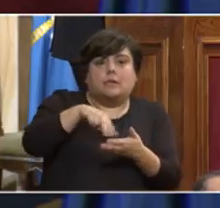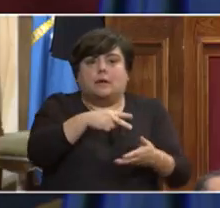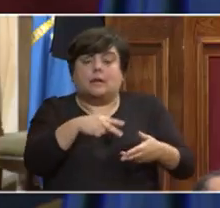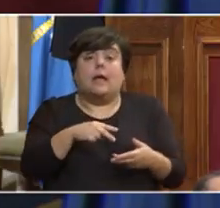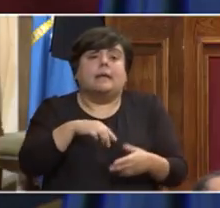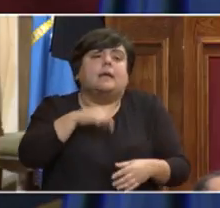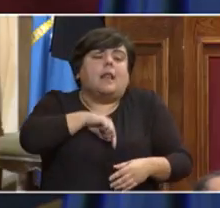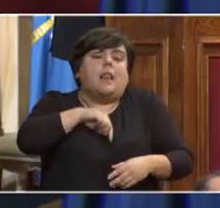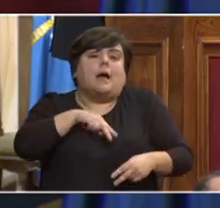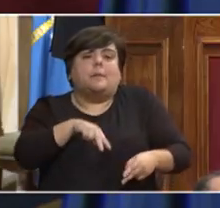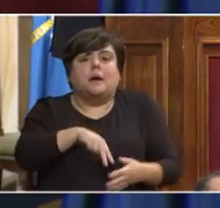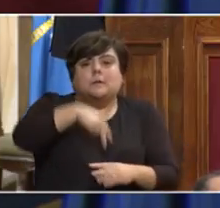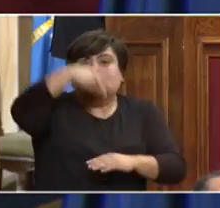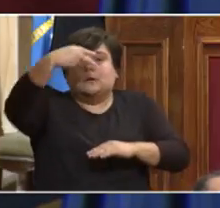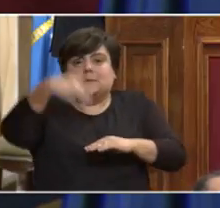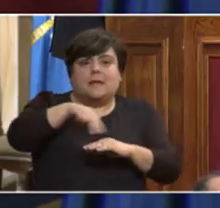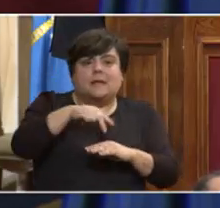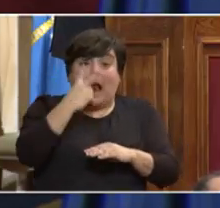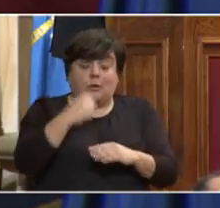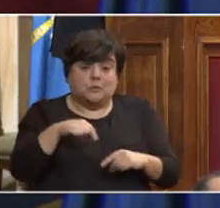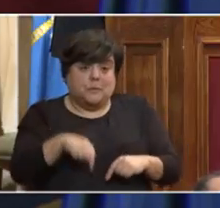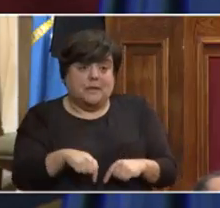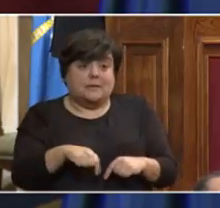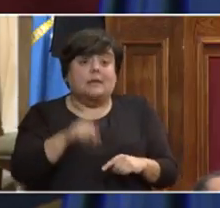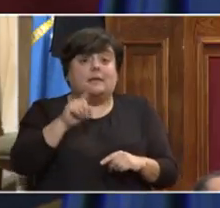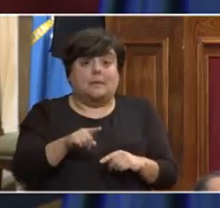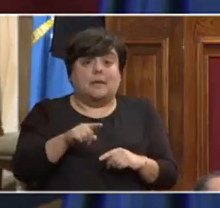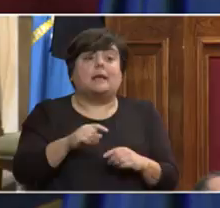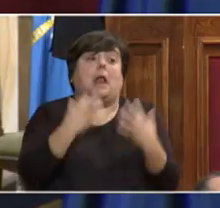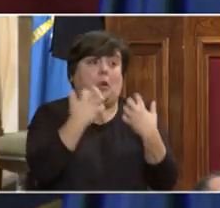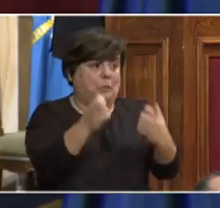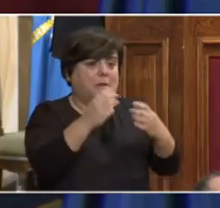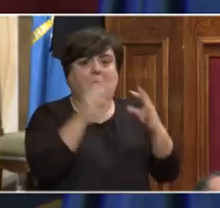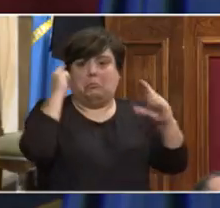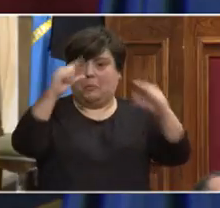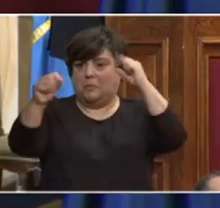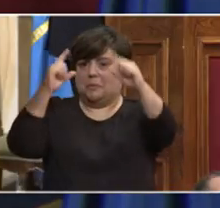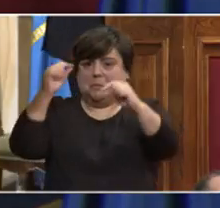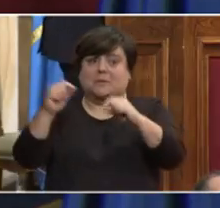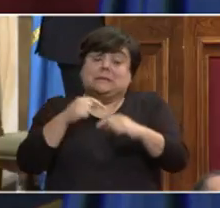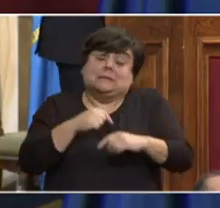el alma a los pies y, sobre todo, que se nos va el público. Y esto es lo que más sentimos.